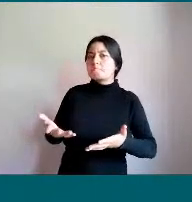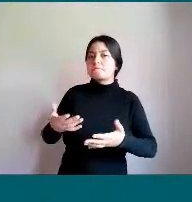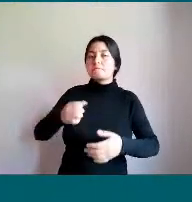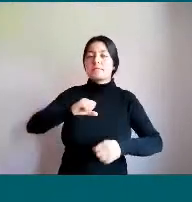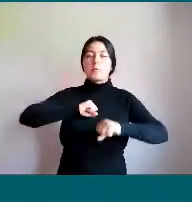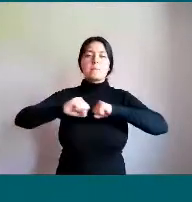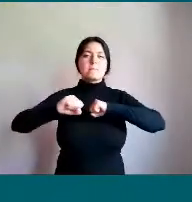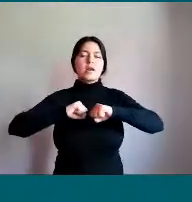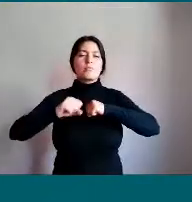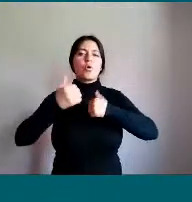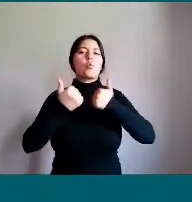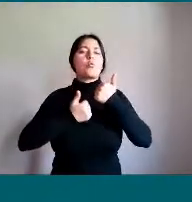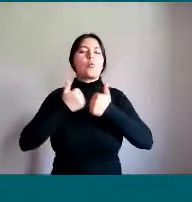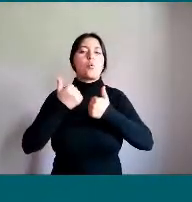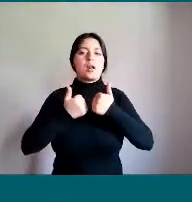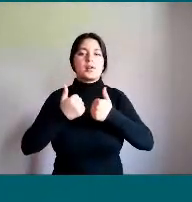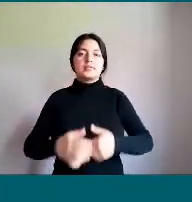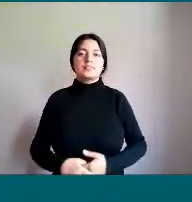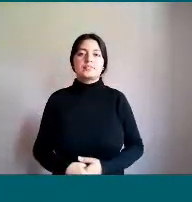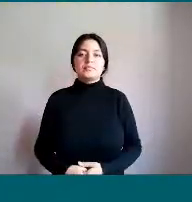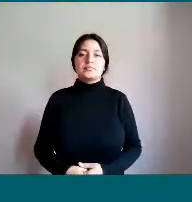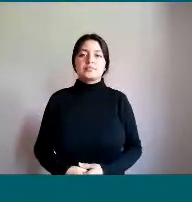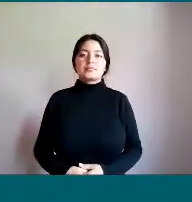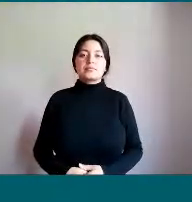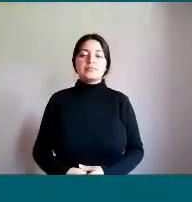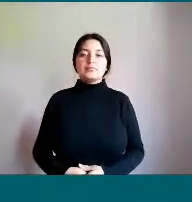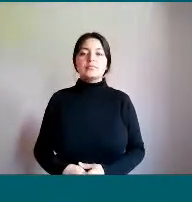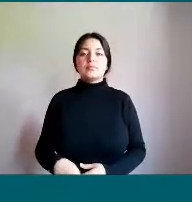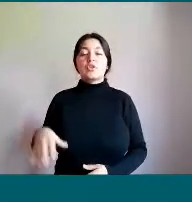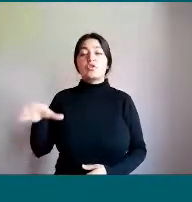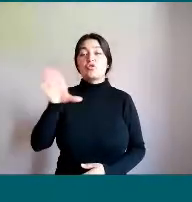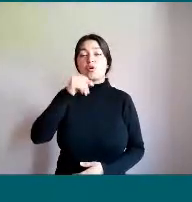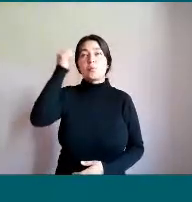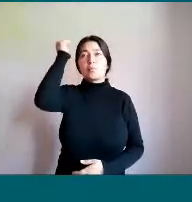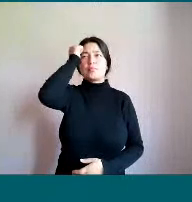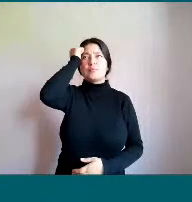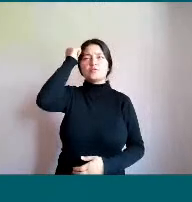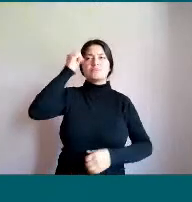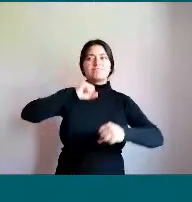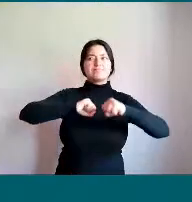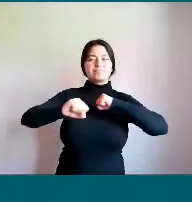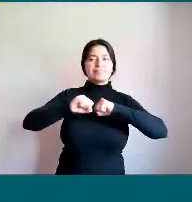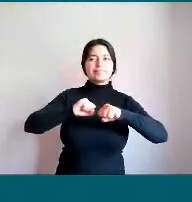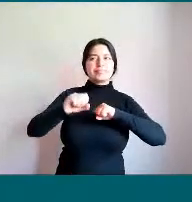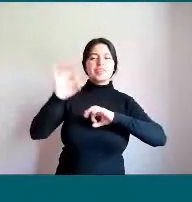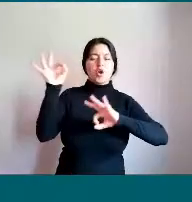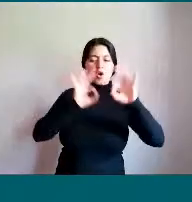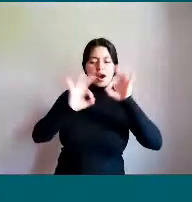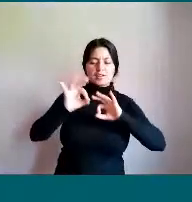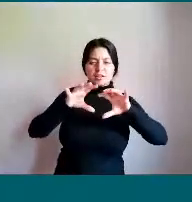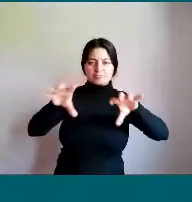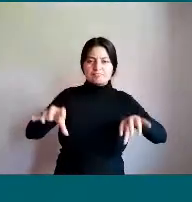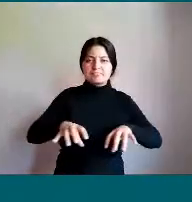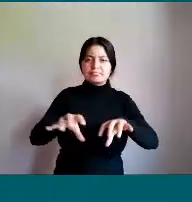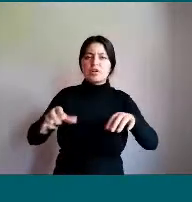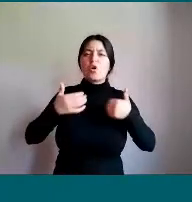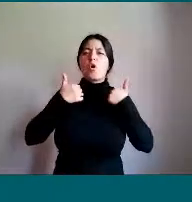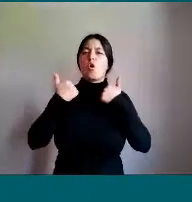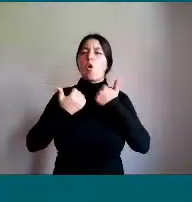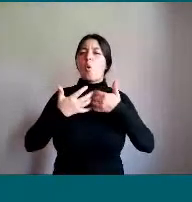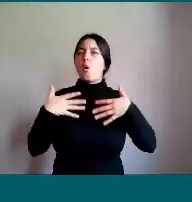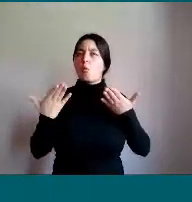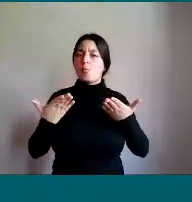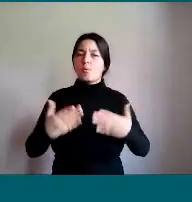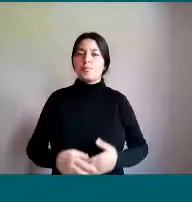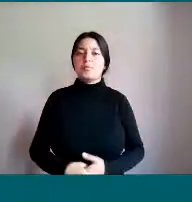denota directamente la acción a realizar, ¿no? Nos va a poner en acción. Se escribe en presente simple. Y en lo posible, saluda procesos de